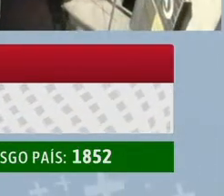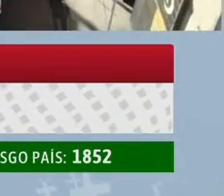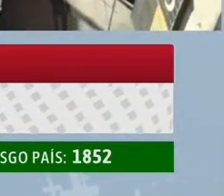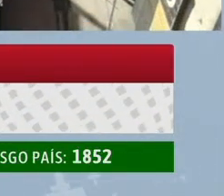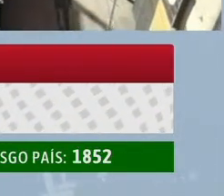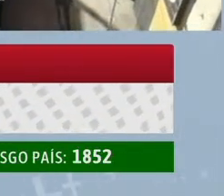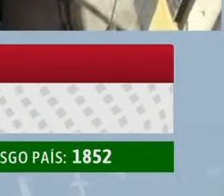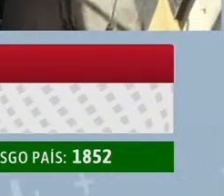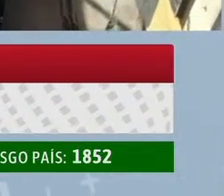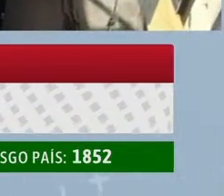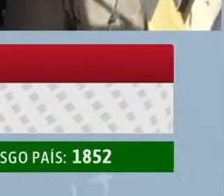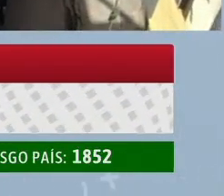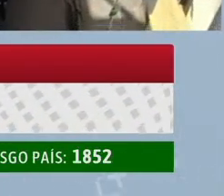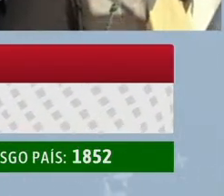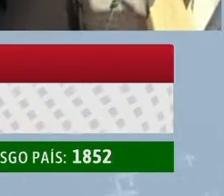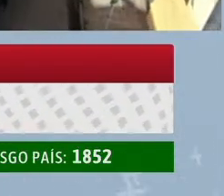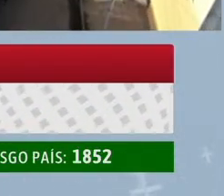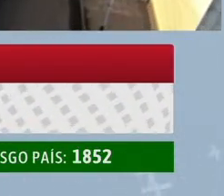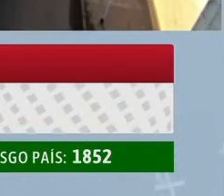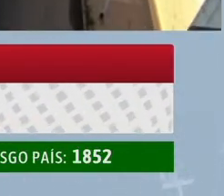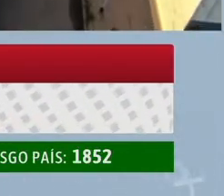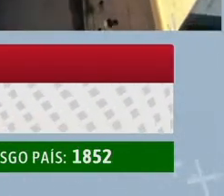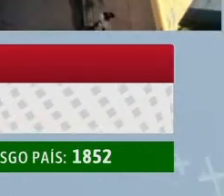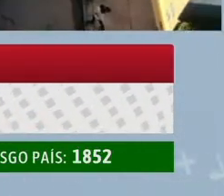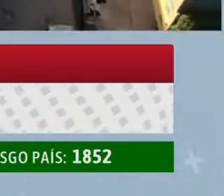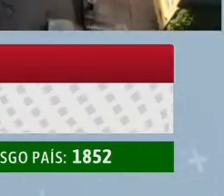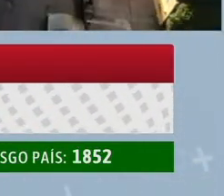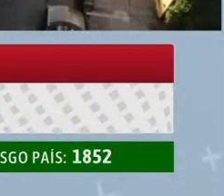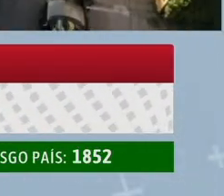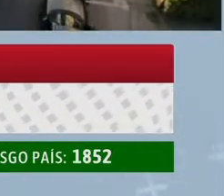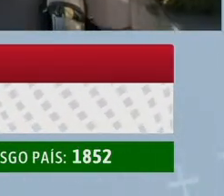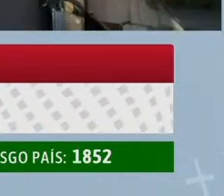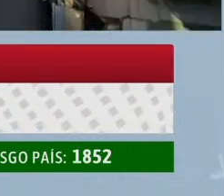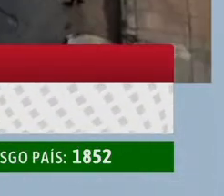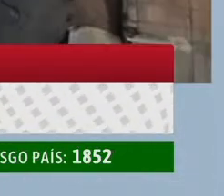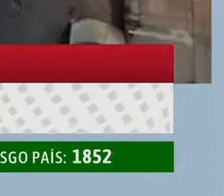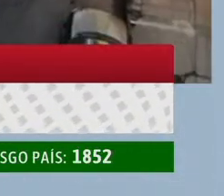jornada del día y Eh bueno así está Manuel ador en su conferencia